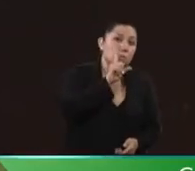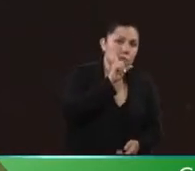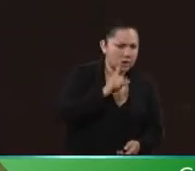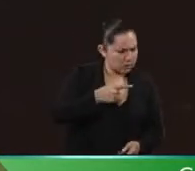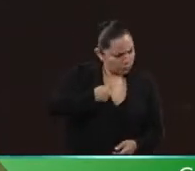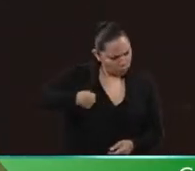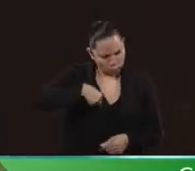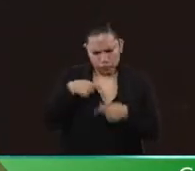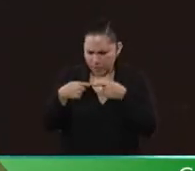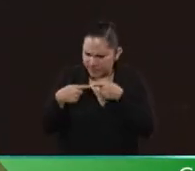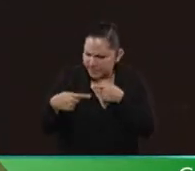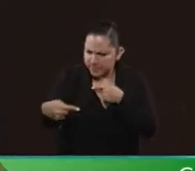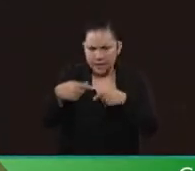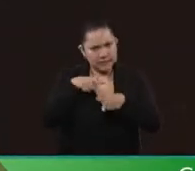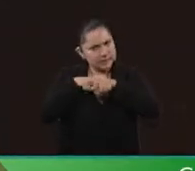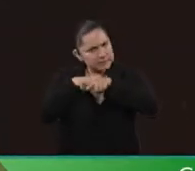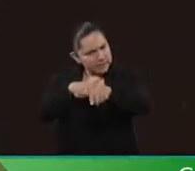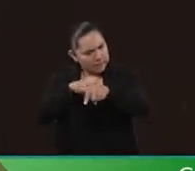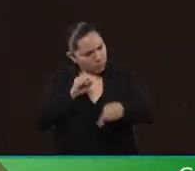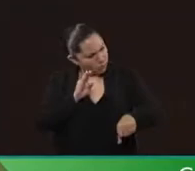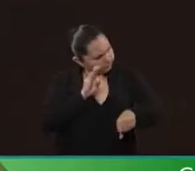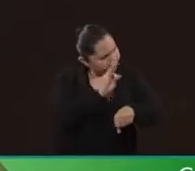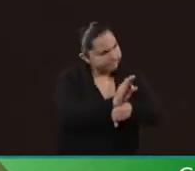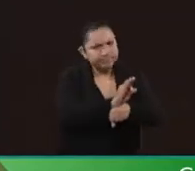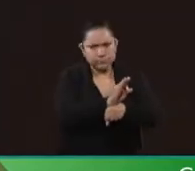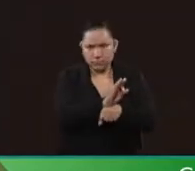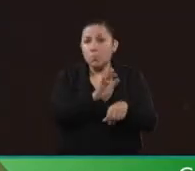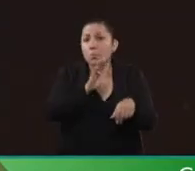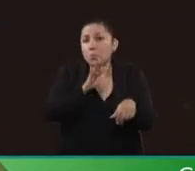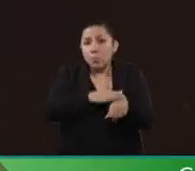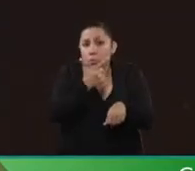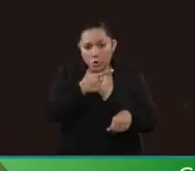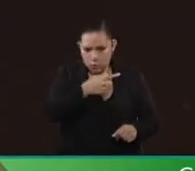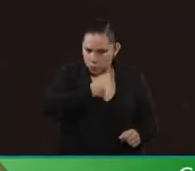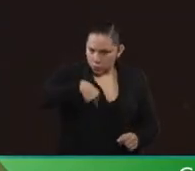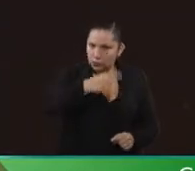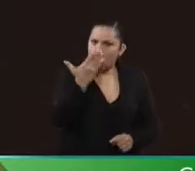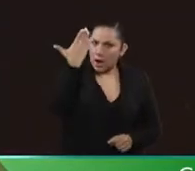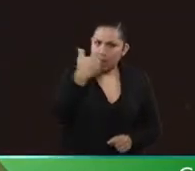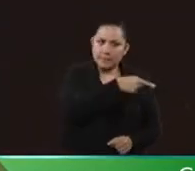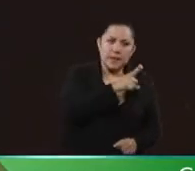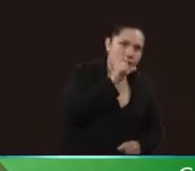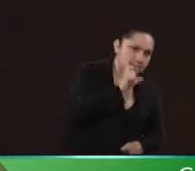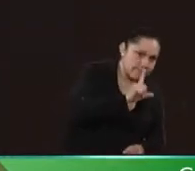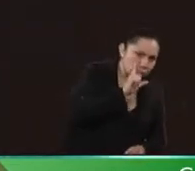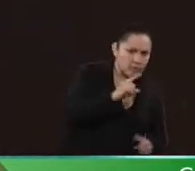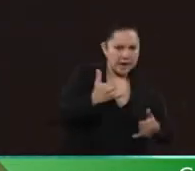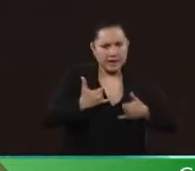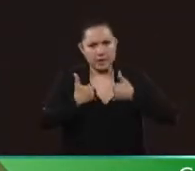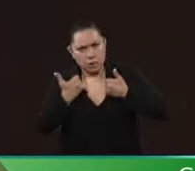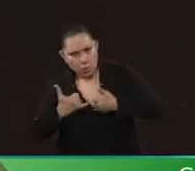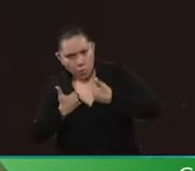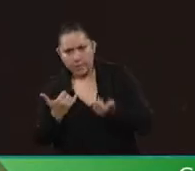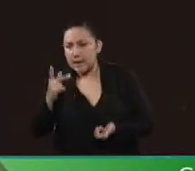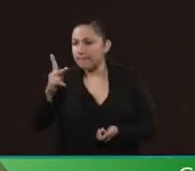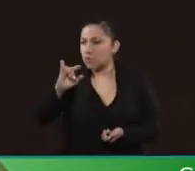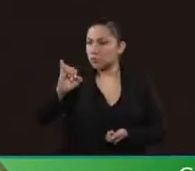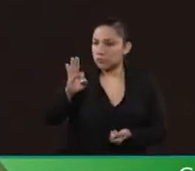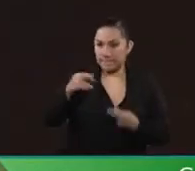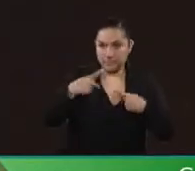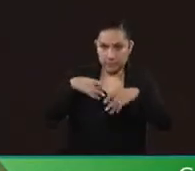los prometimos a las y los jóvenes del país porque se los prometimos a las y a los trabajadores del poder judicial no sin